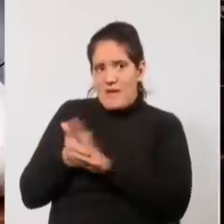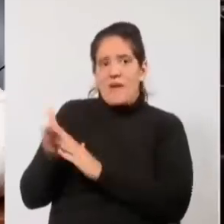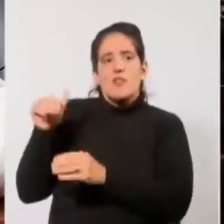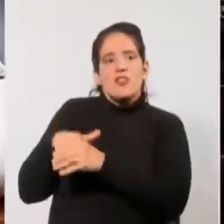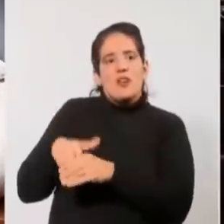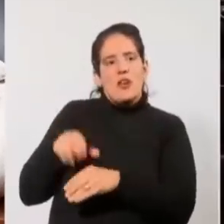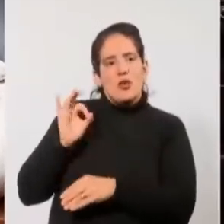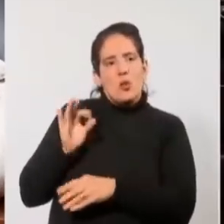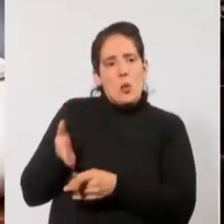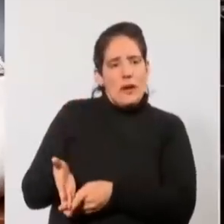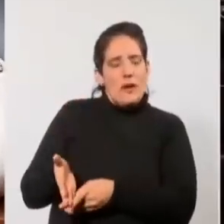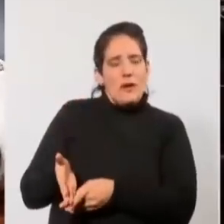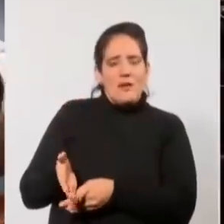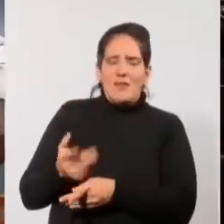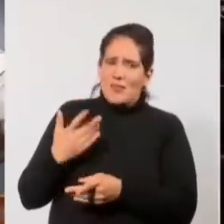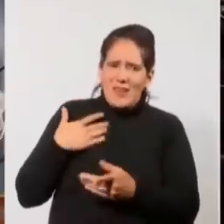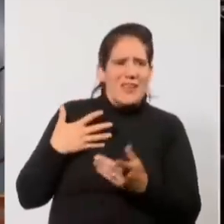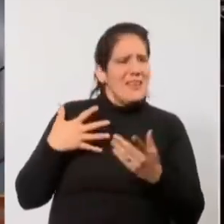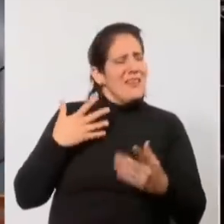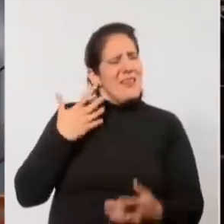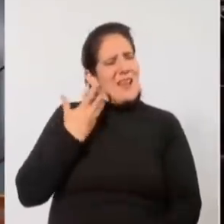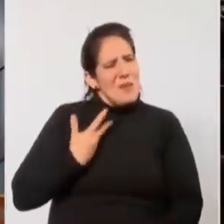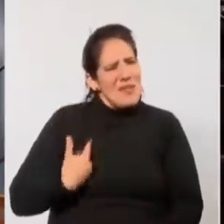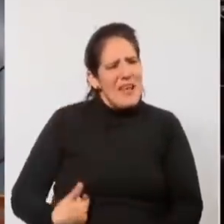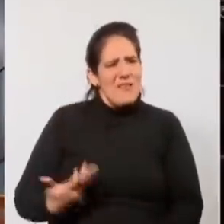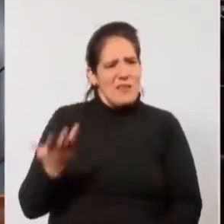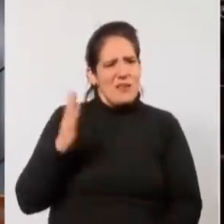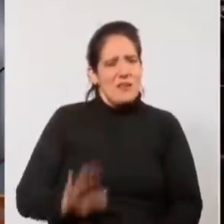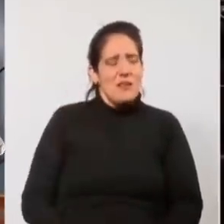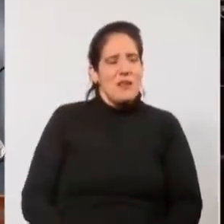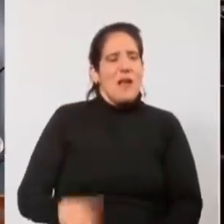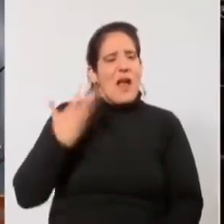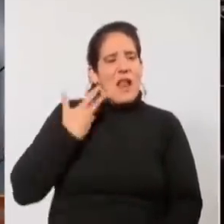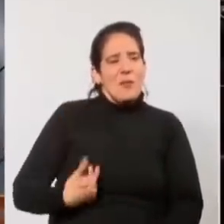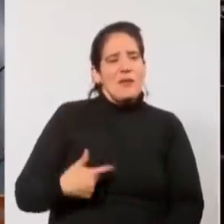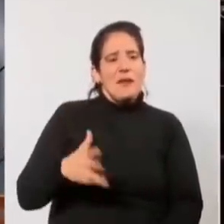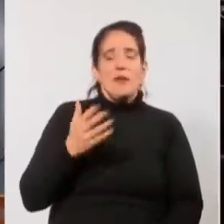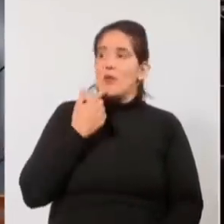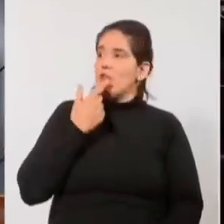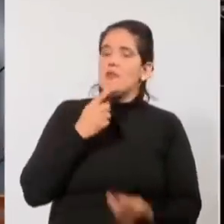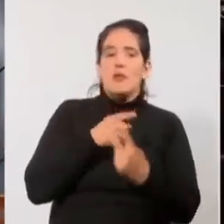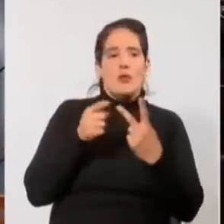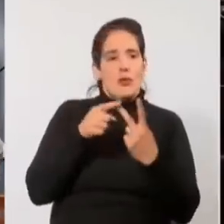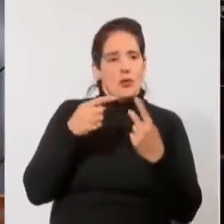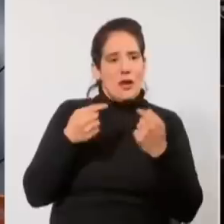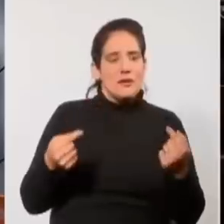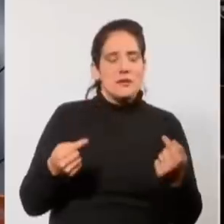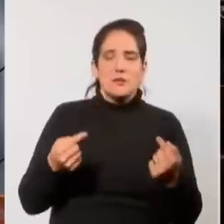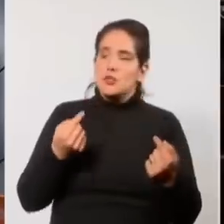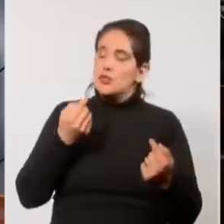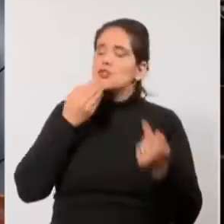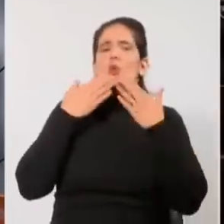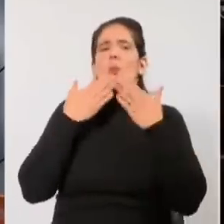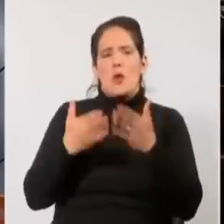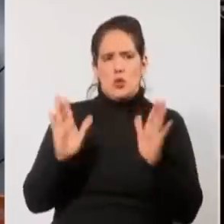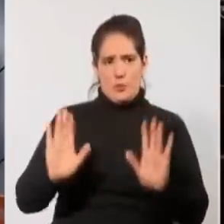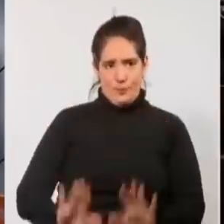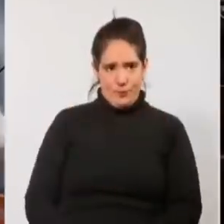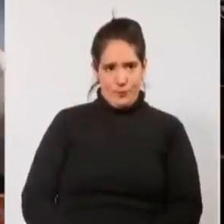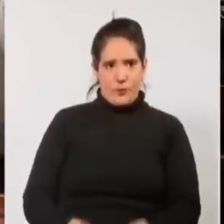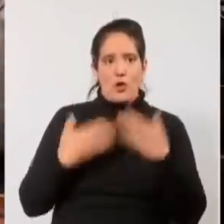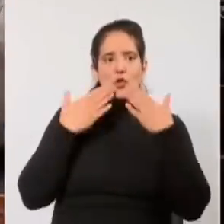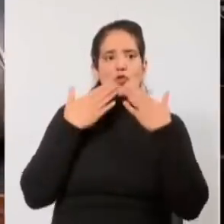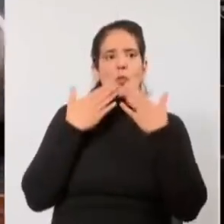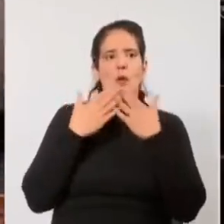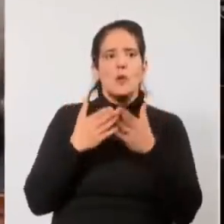es lamentable que este Parlamento, lamentable porque cuando se habla de doble discurso, yo pregunto, y dijeron, esta